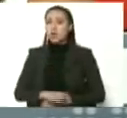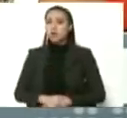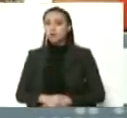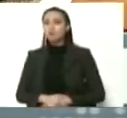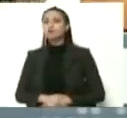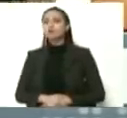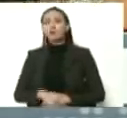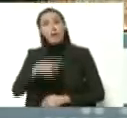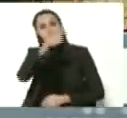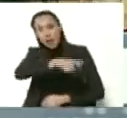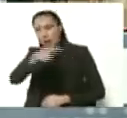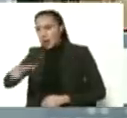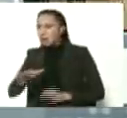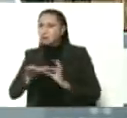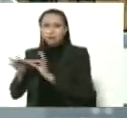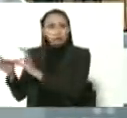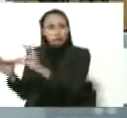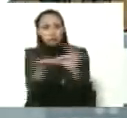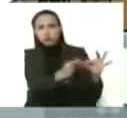colectiva,